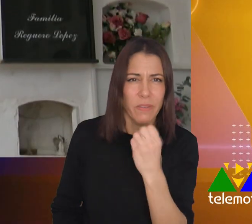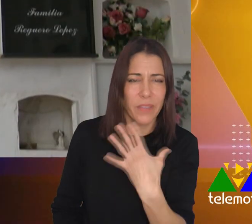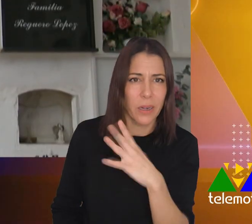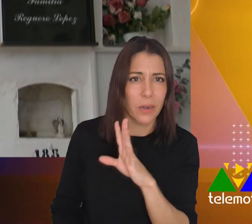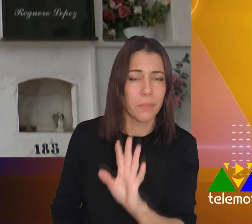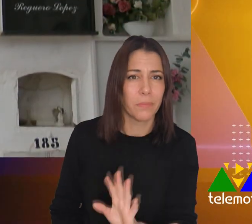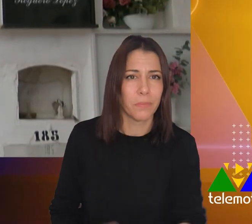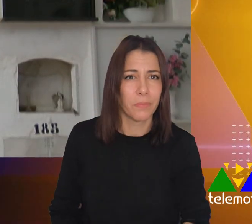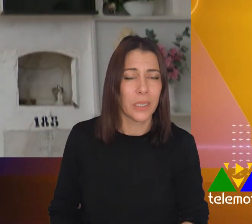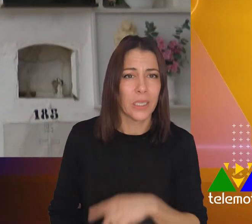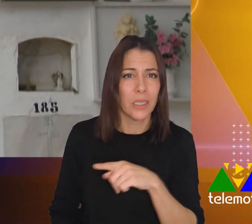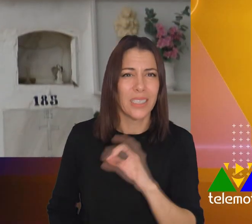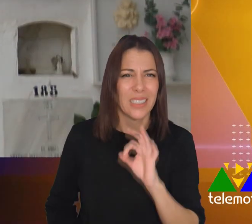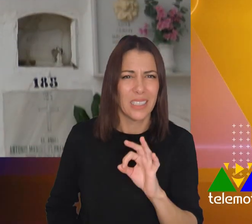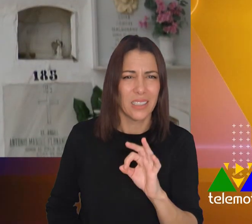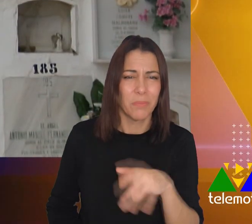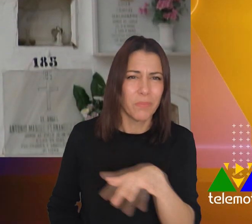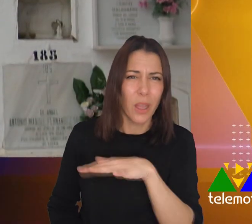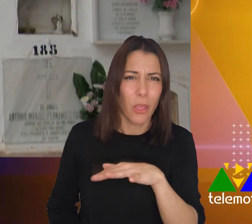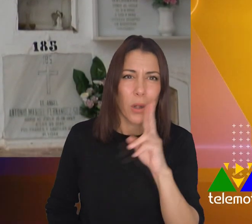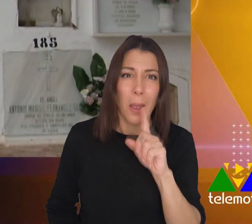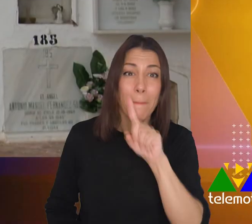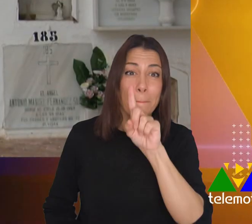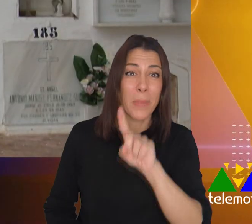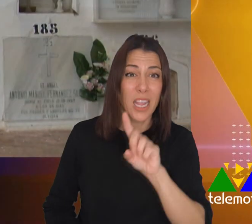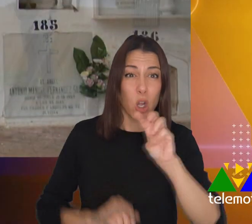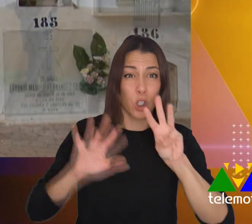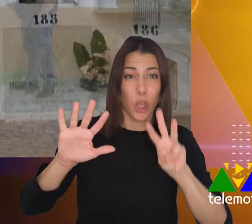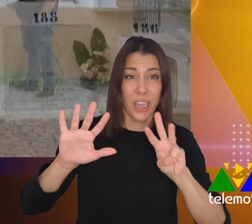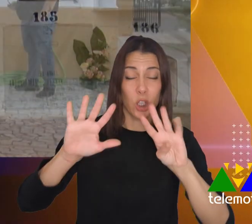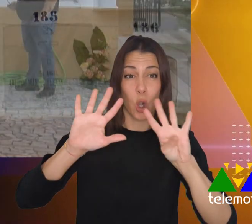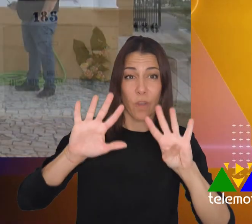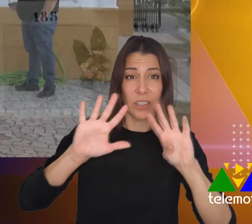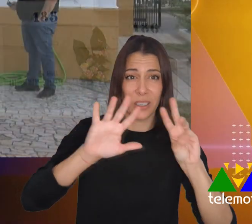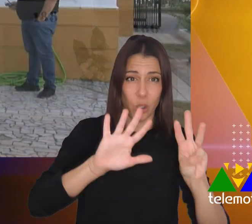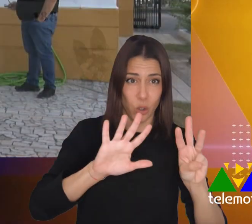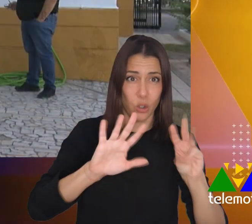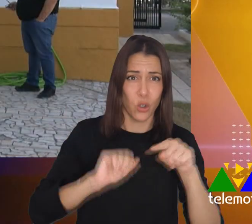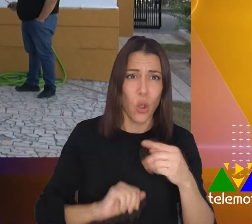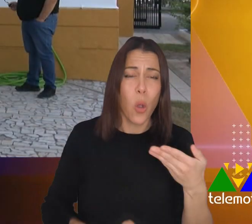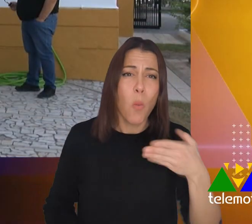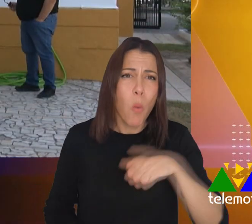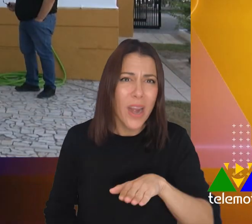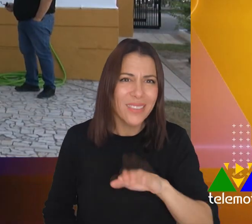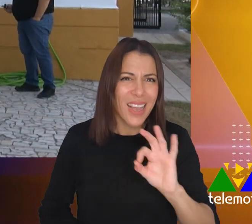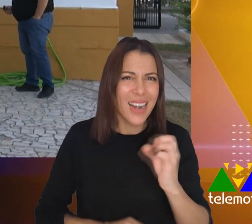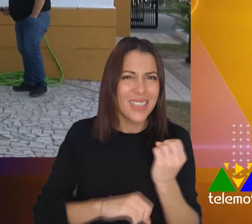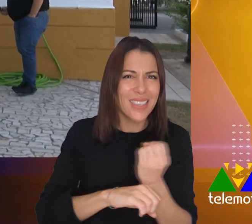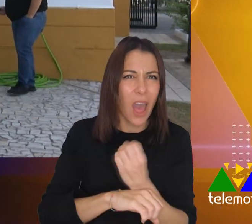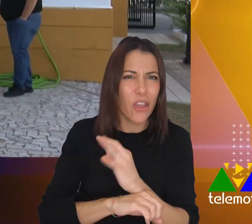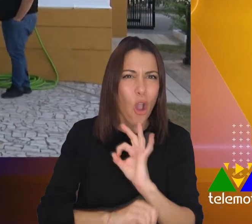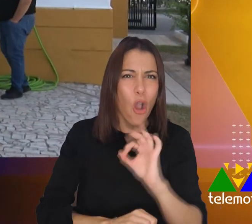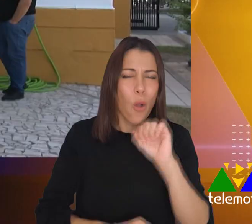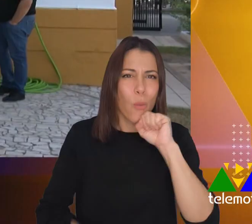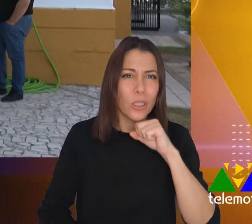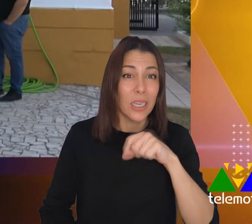era de la estación de telégrafo, fijaros, de 1898. Muerto en la estación de Motril el 1 de enero